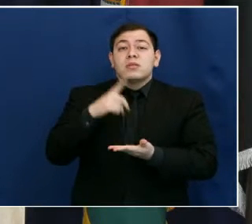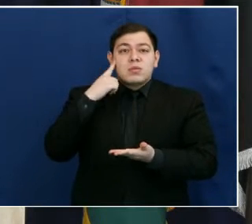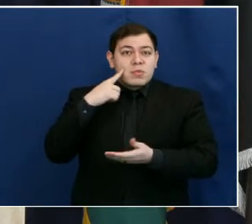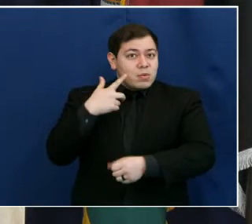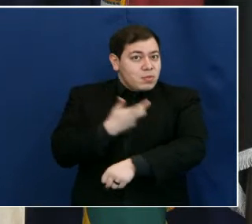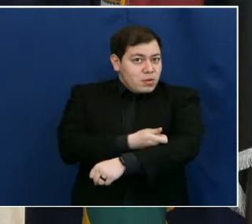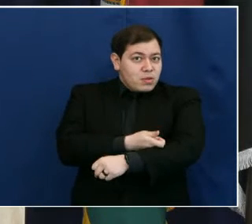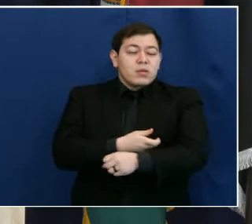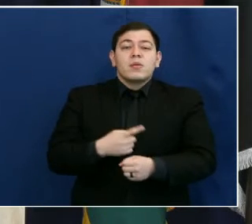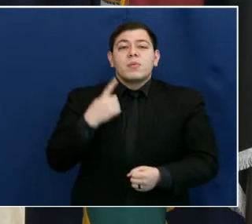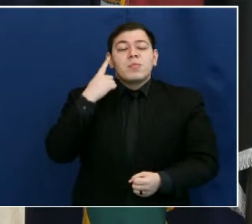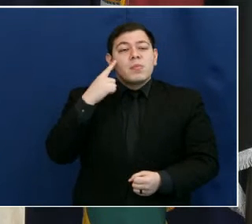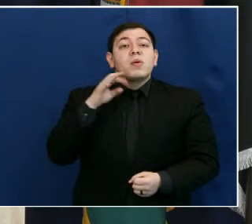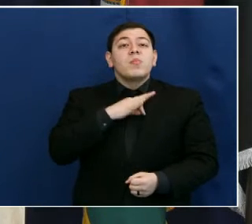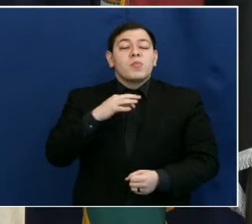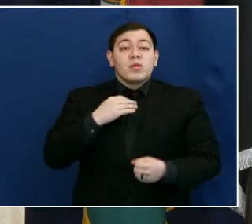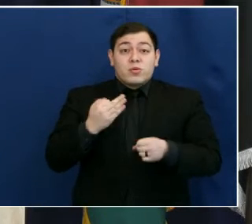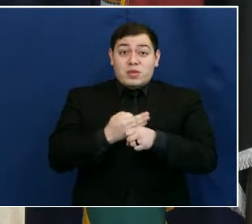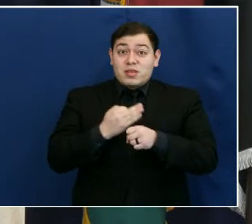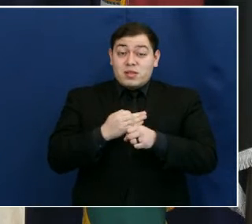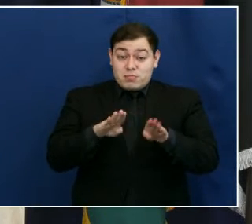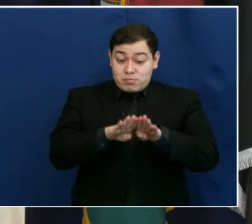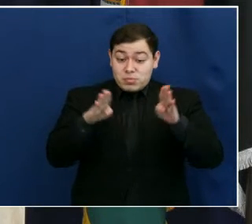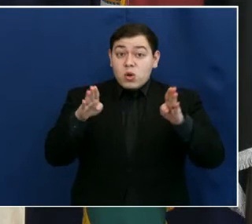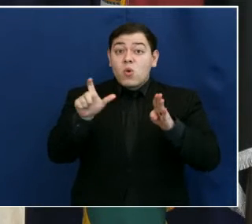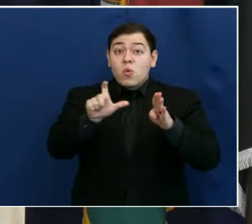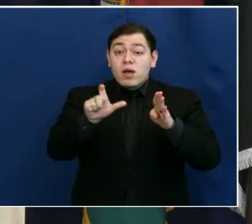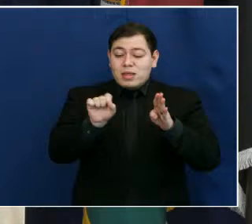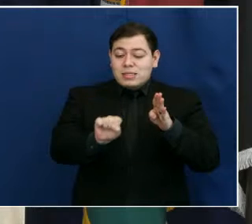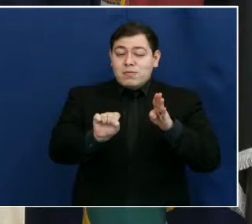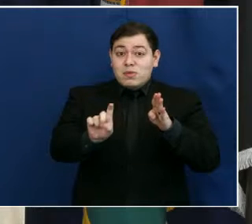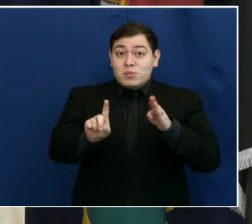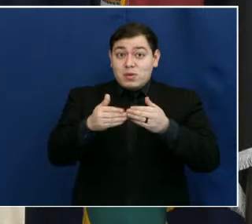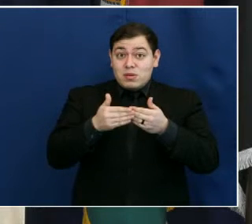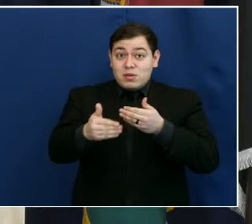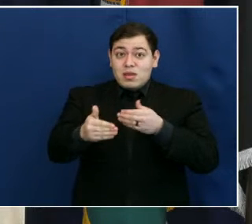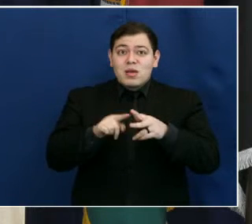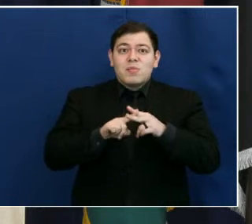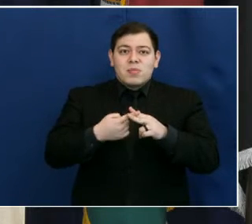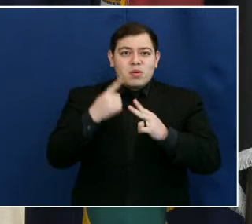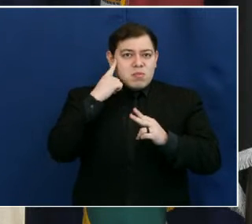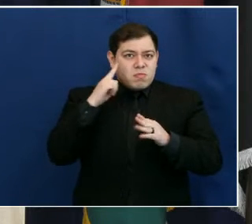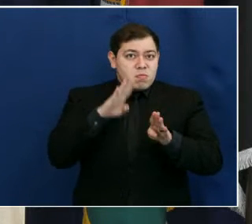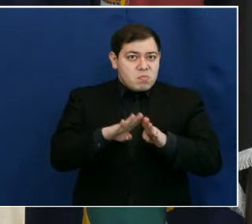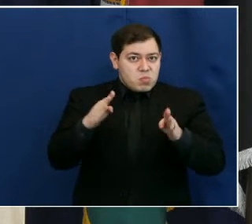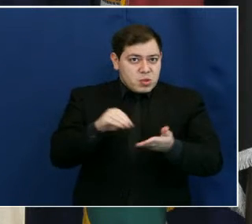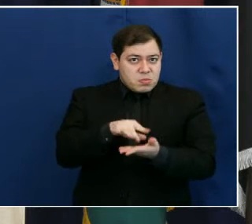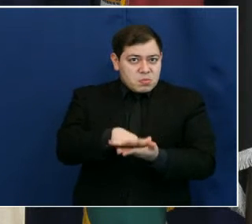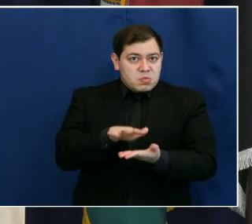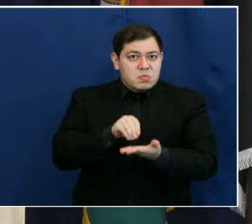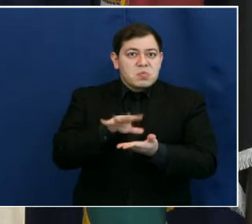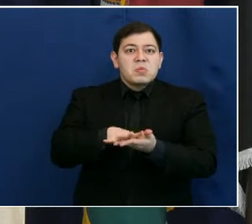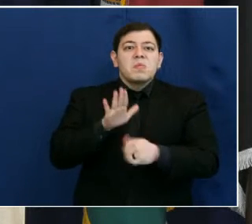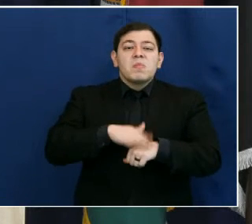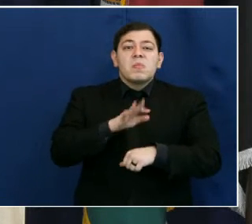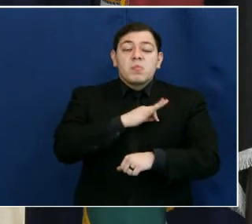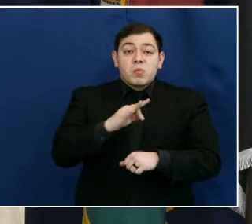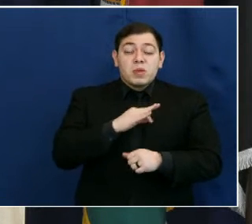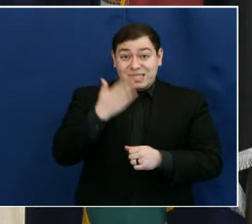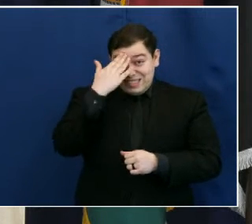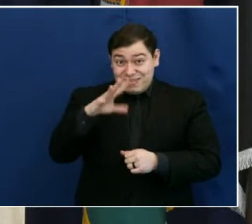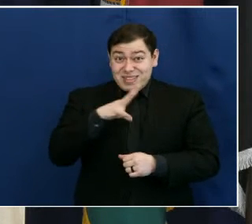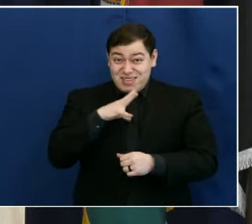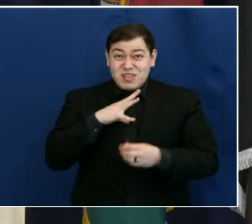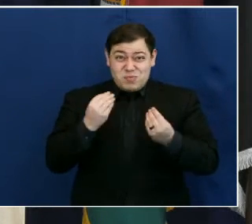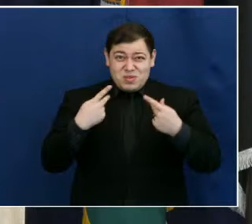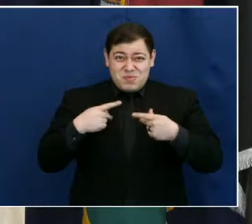razón que vamos a abrir aún más citas a partir de este fin de semana. Para todas aquellas personas del tema de reabrir